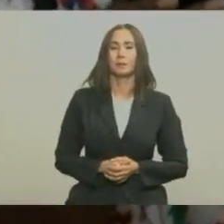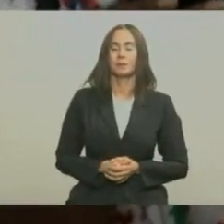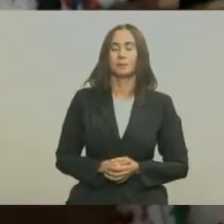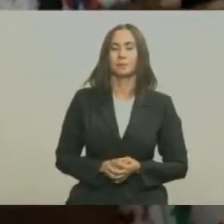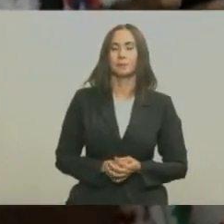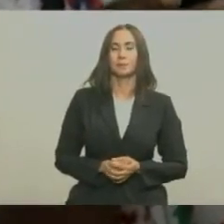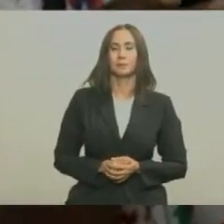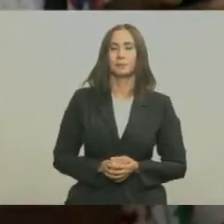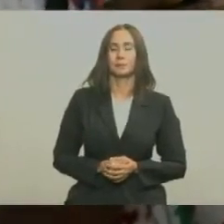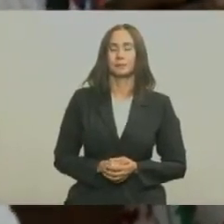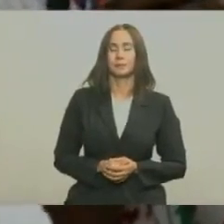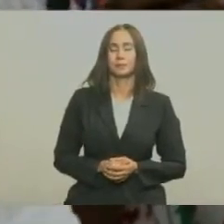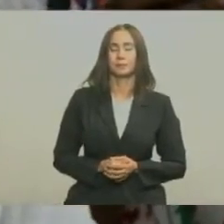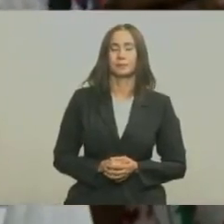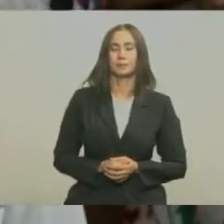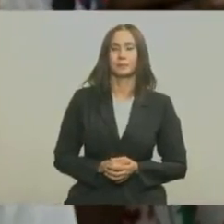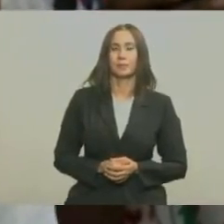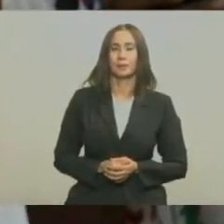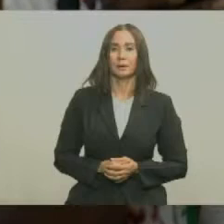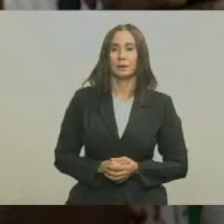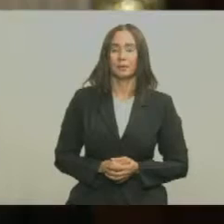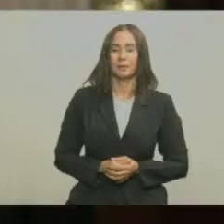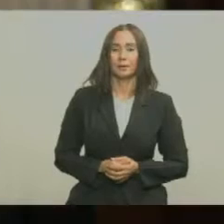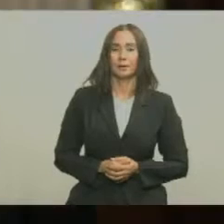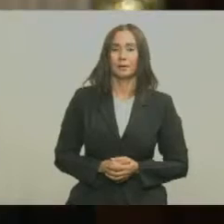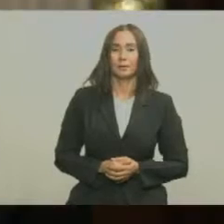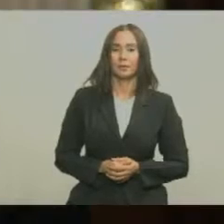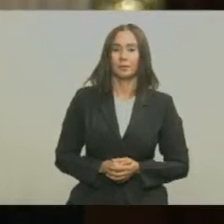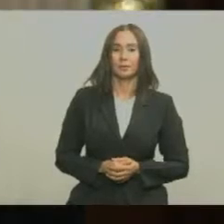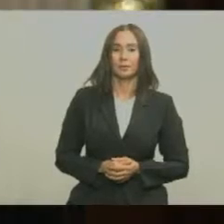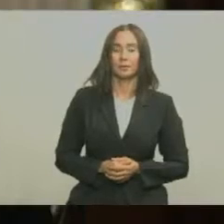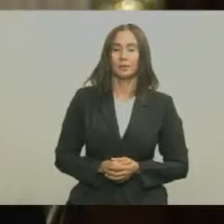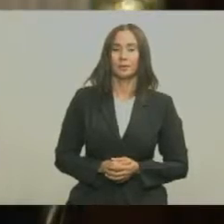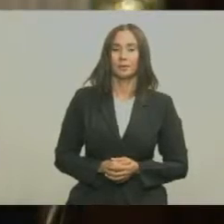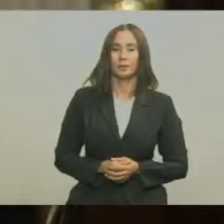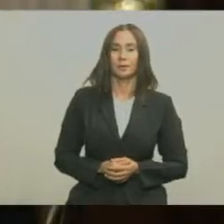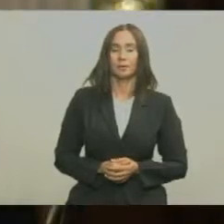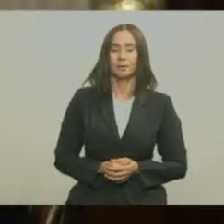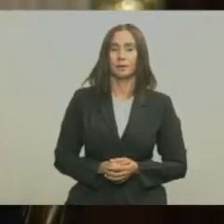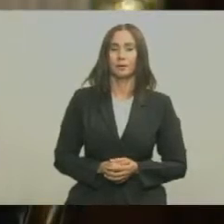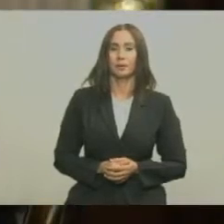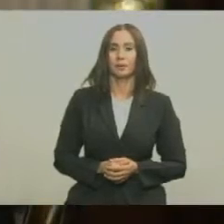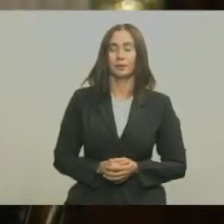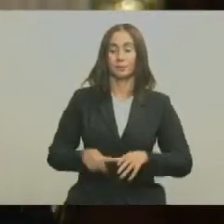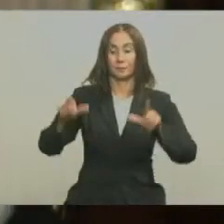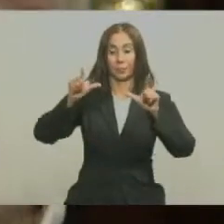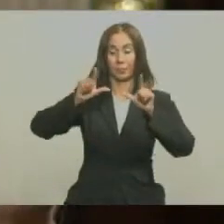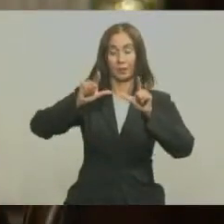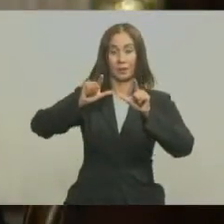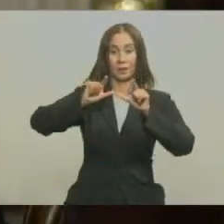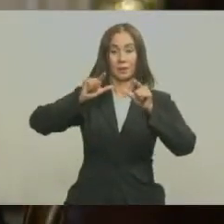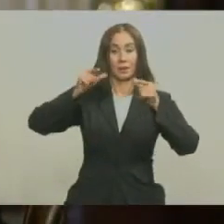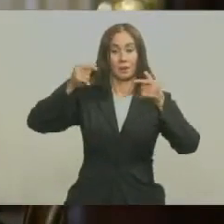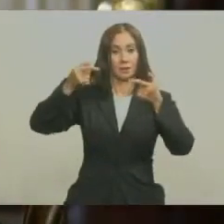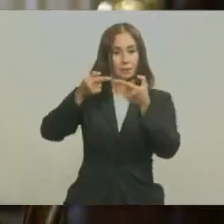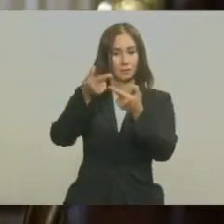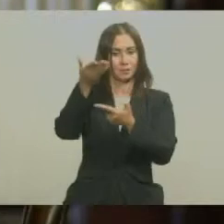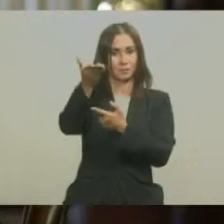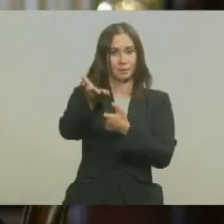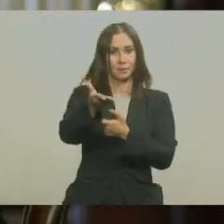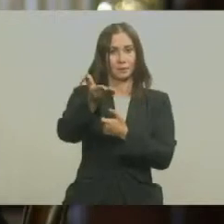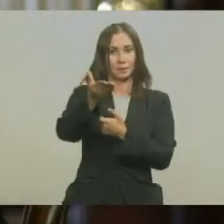pueda ayudar con. Gracias. Sí, mira, muy buena pregunta. El gabinete define las políticas